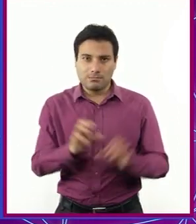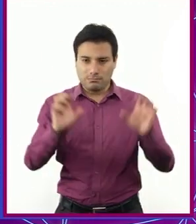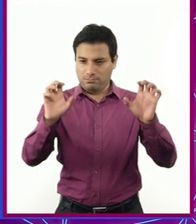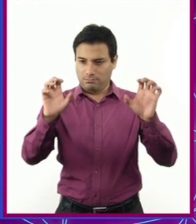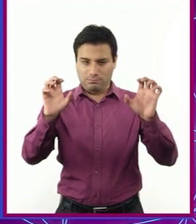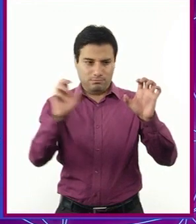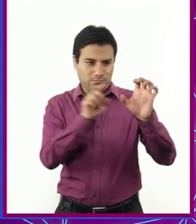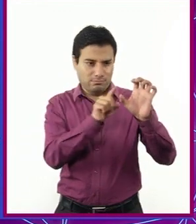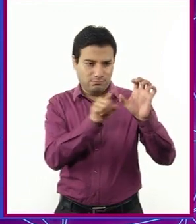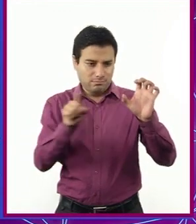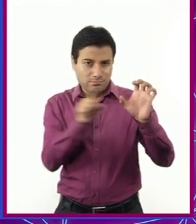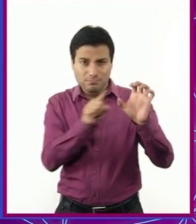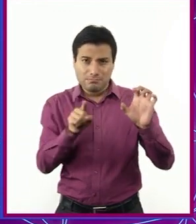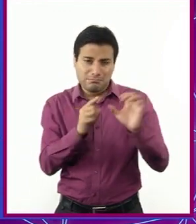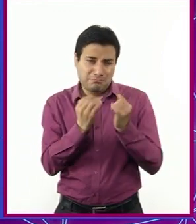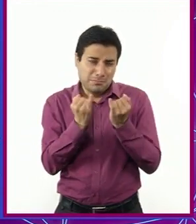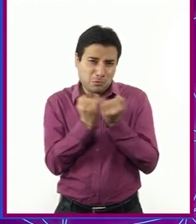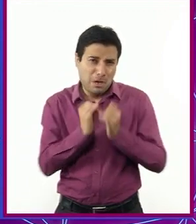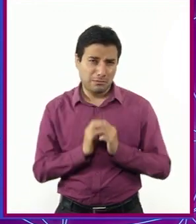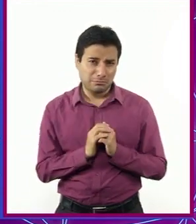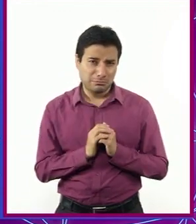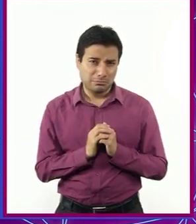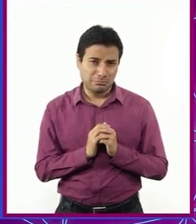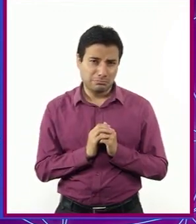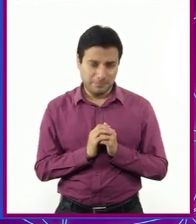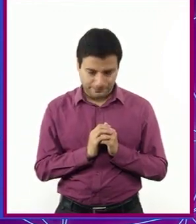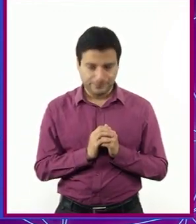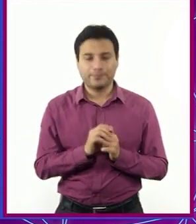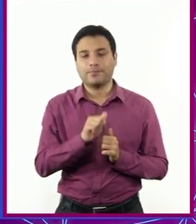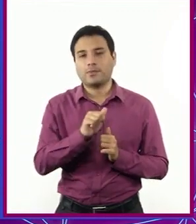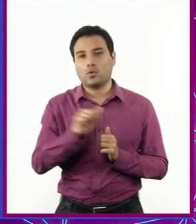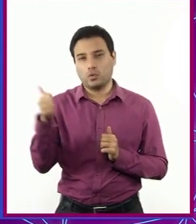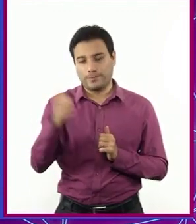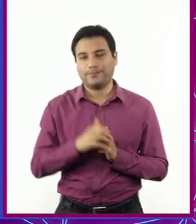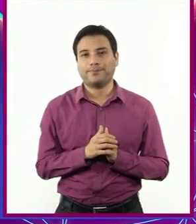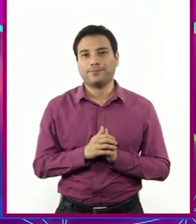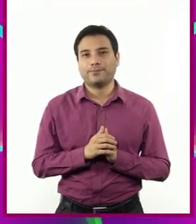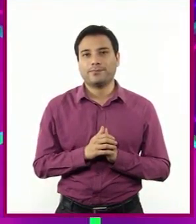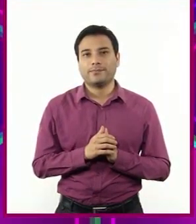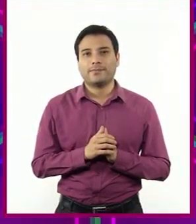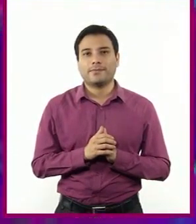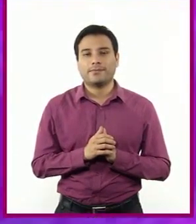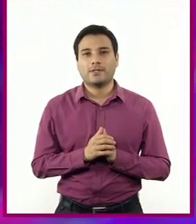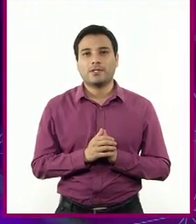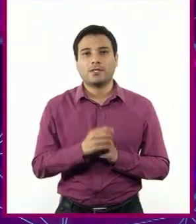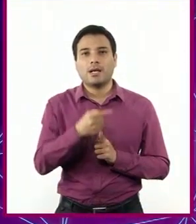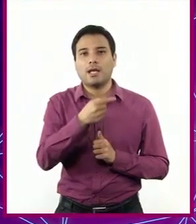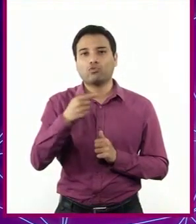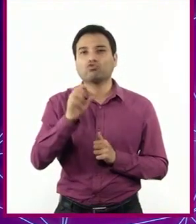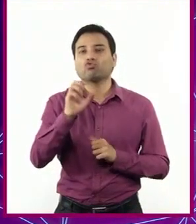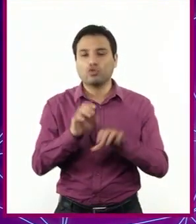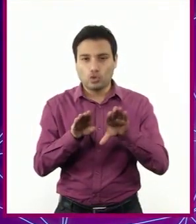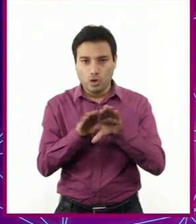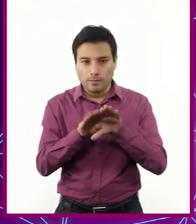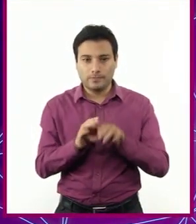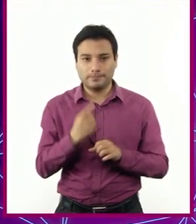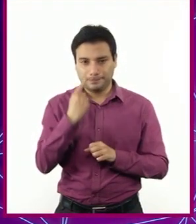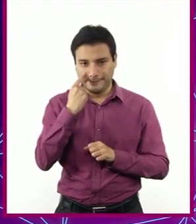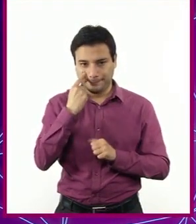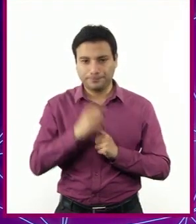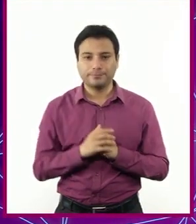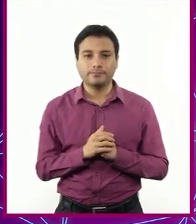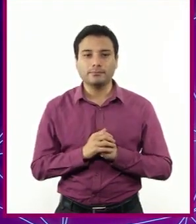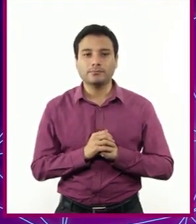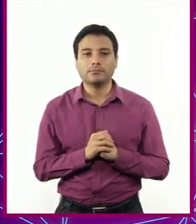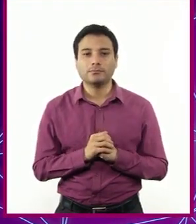prácticamente iguales. Ahora comparémosla con la masa de un electrón. ¿Qué partícula tiene mayor